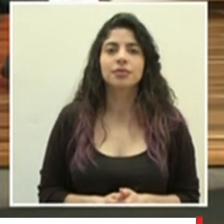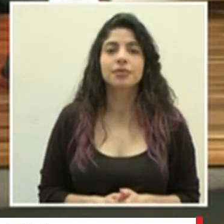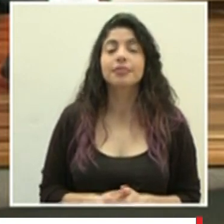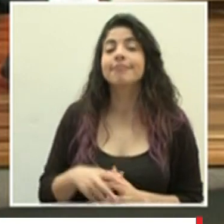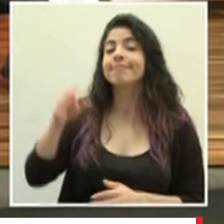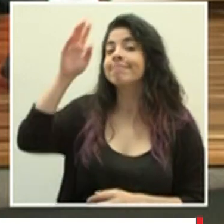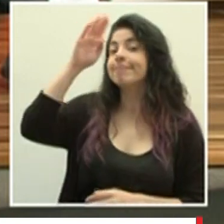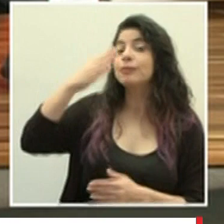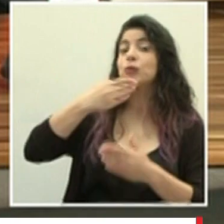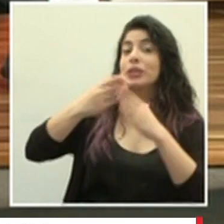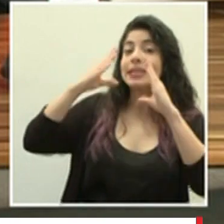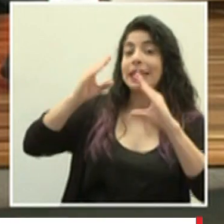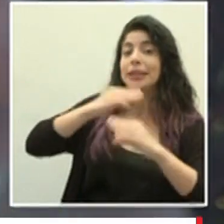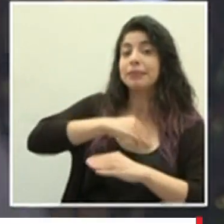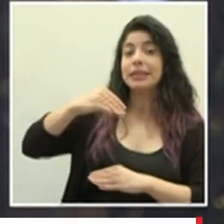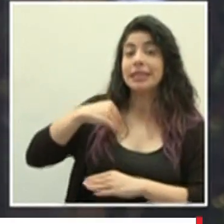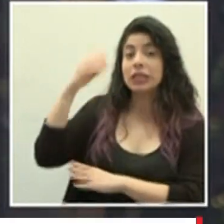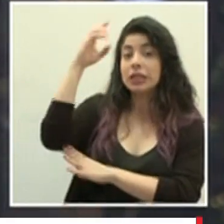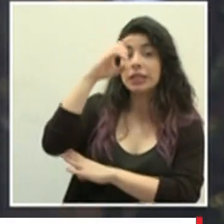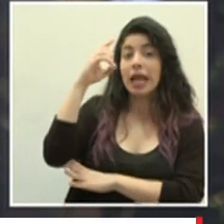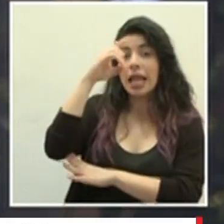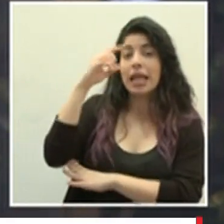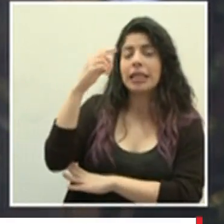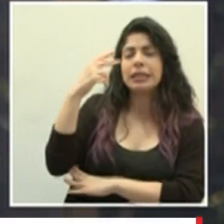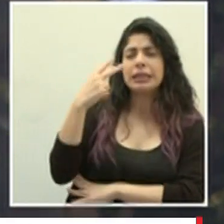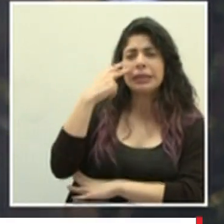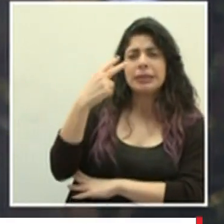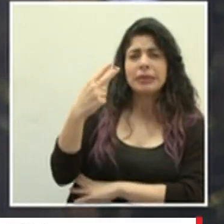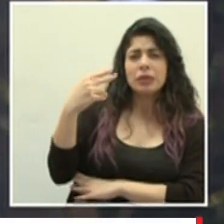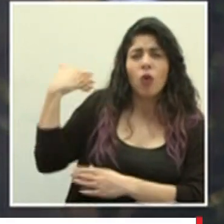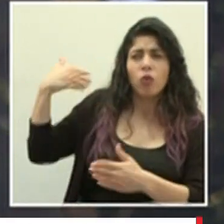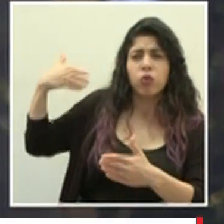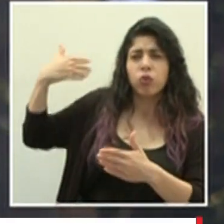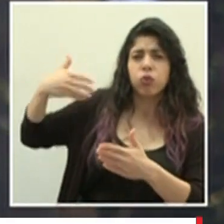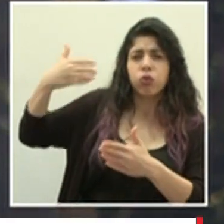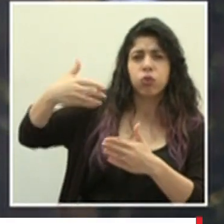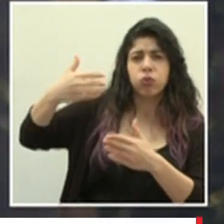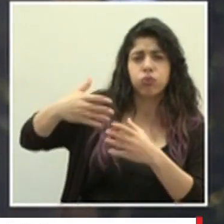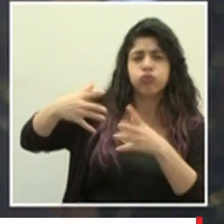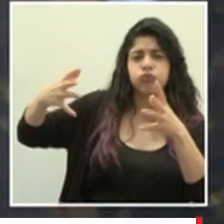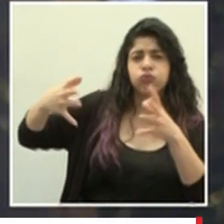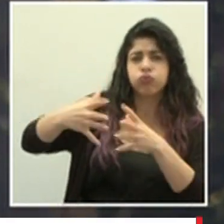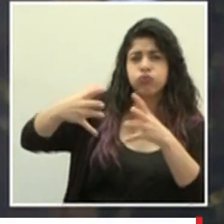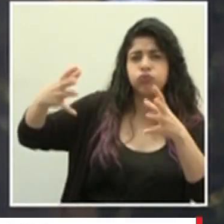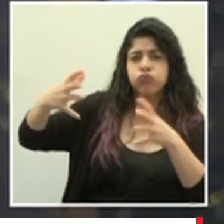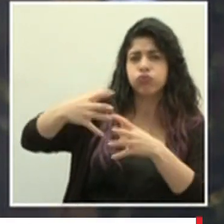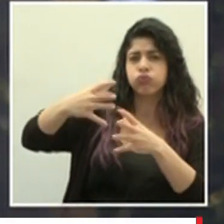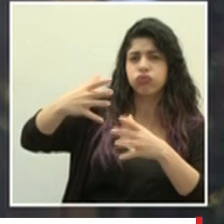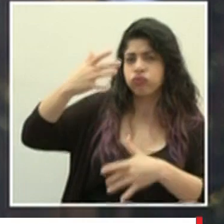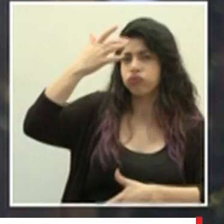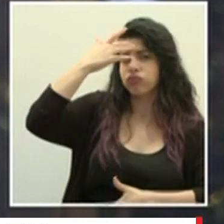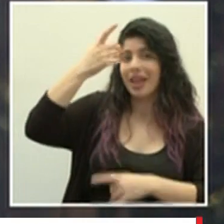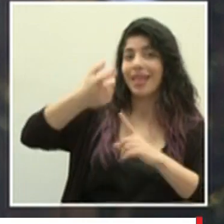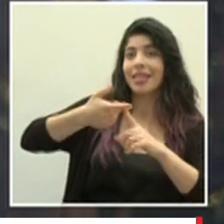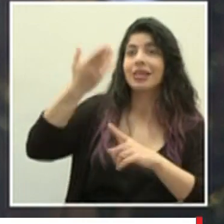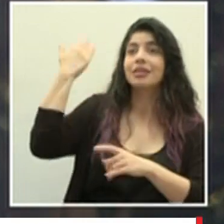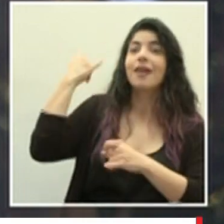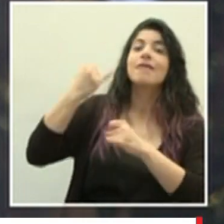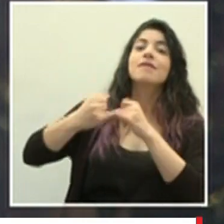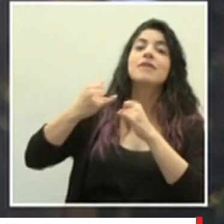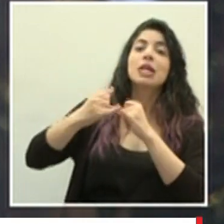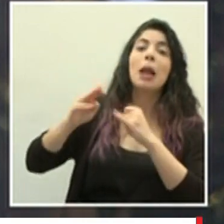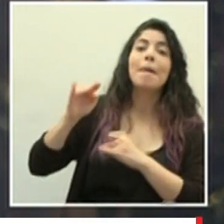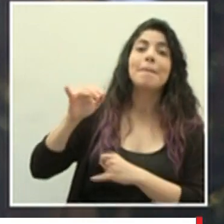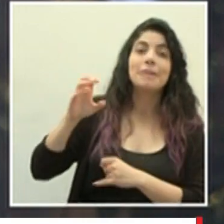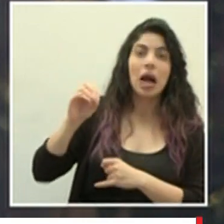Sí, buenas tardes, ministro Salas. Viendo un poco la evolución de los casos desde finales de mayo e incluso